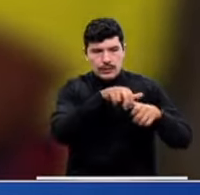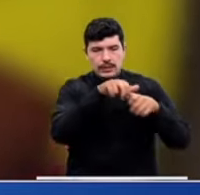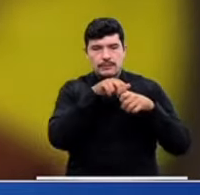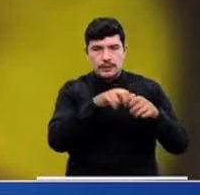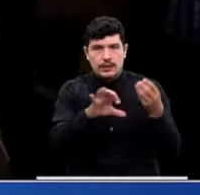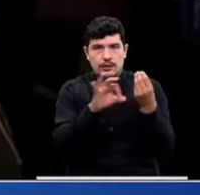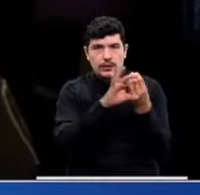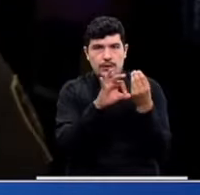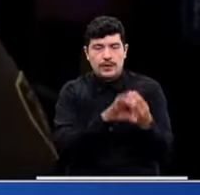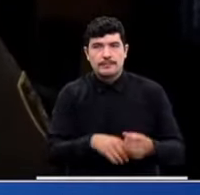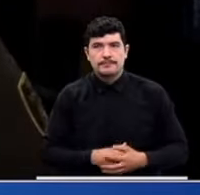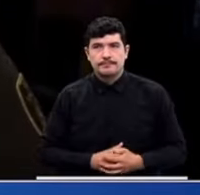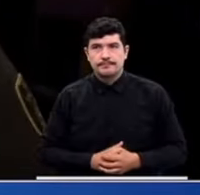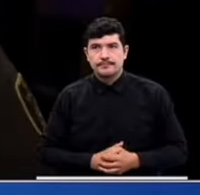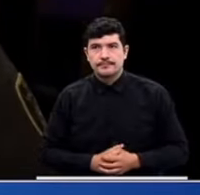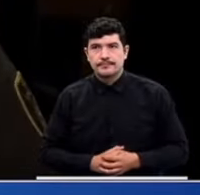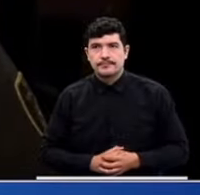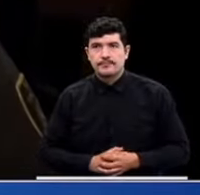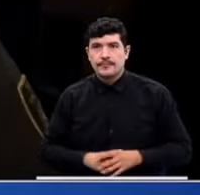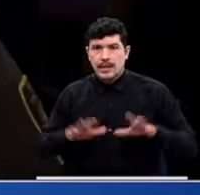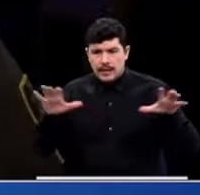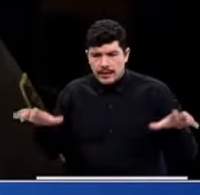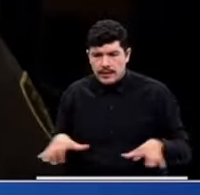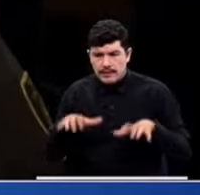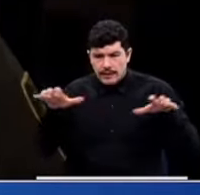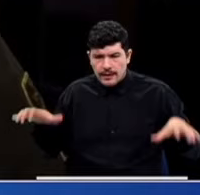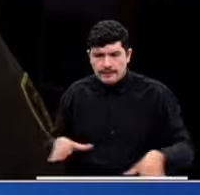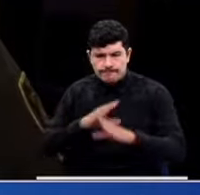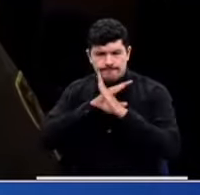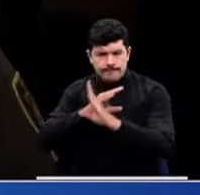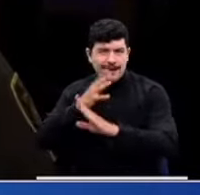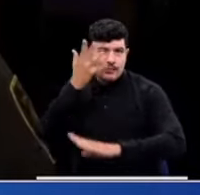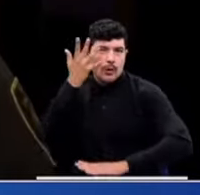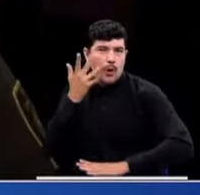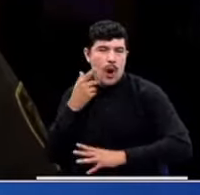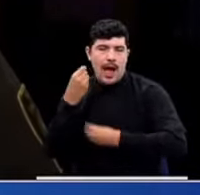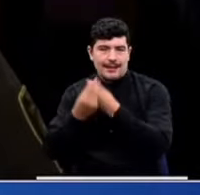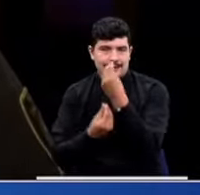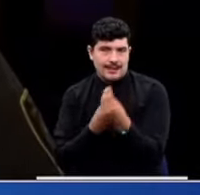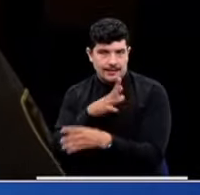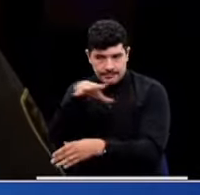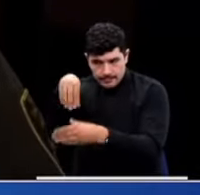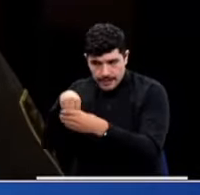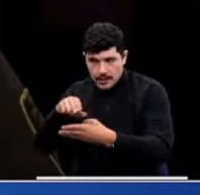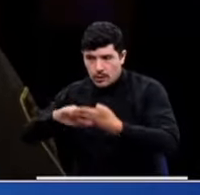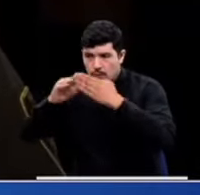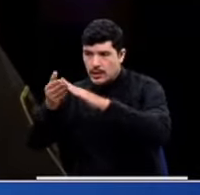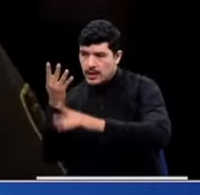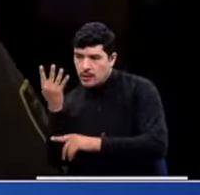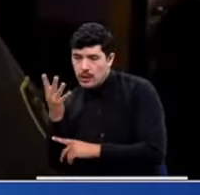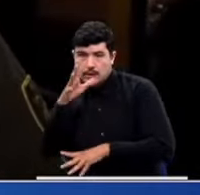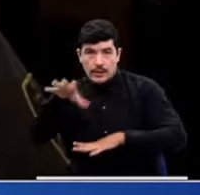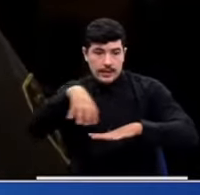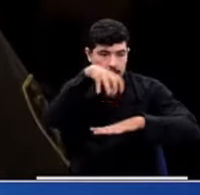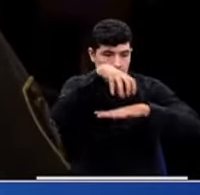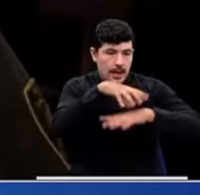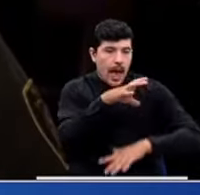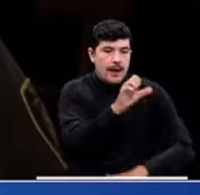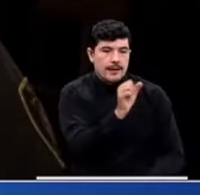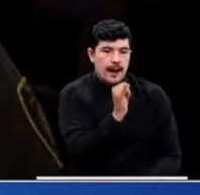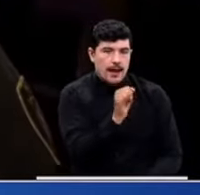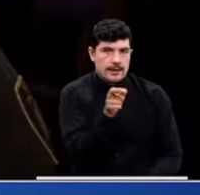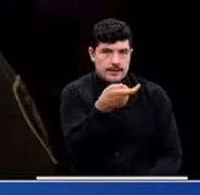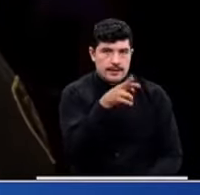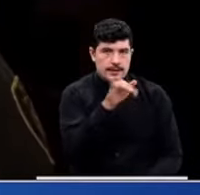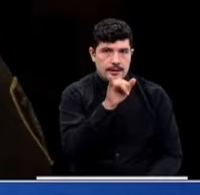están realizando actividades de prevención en el sector de la Comuna 4 y en el sector del CAI Girardot,